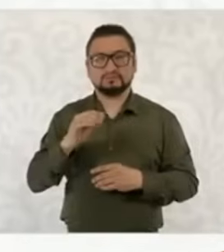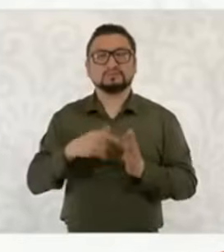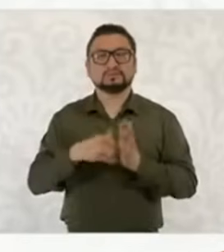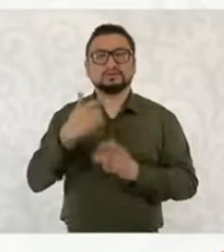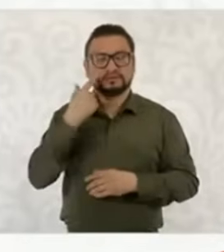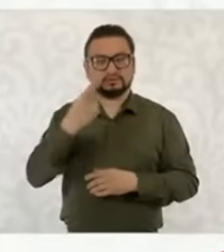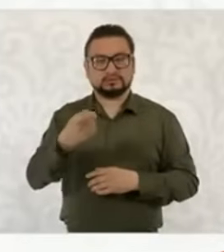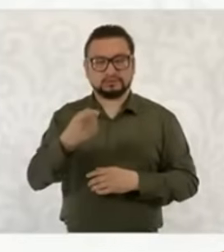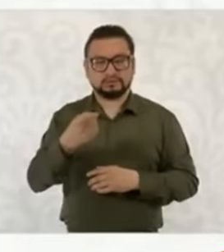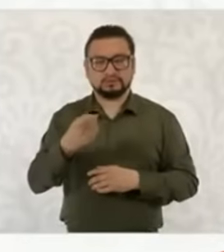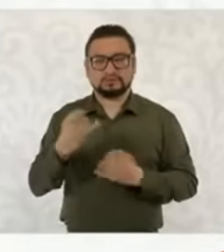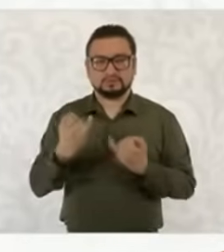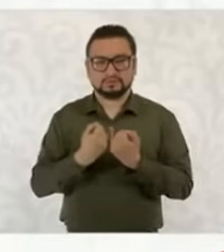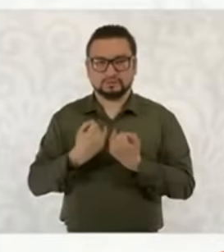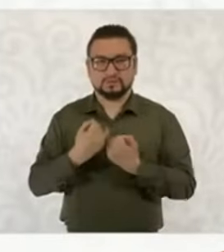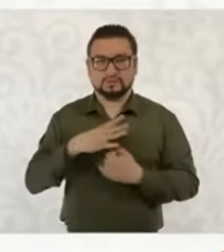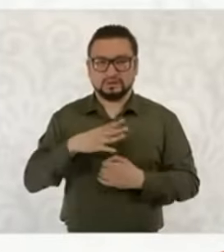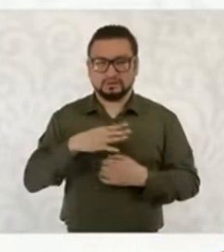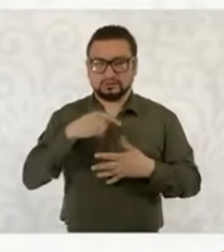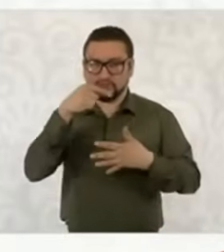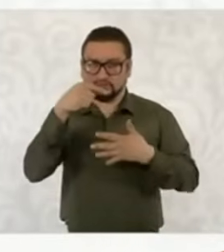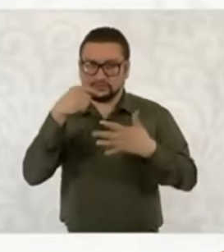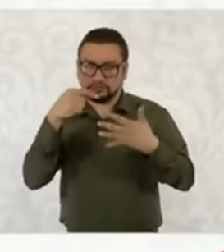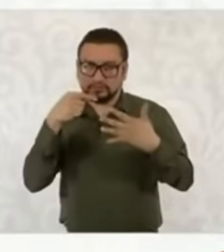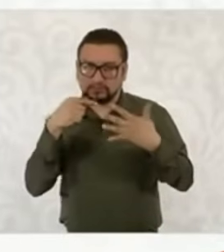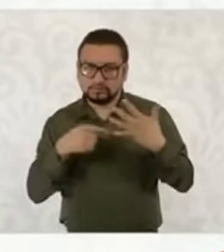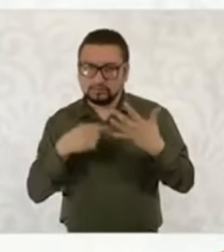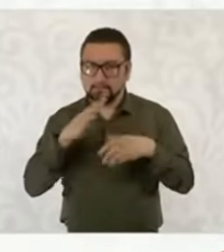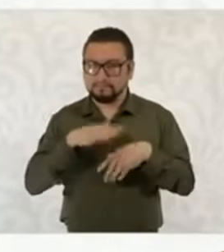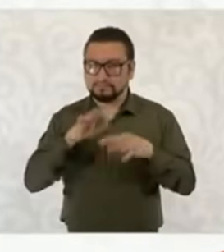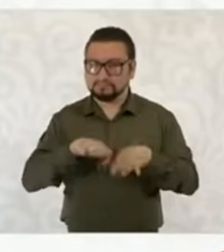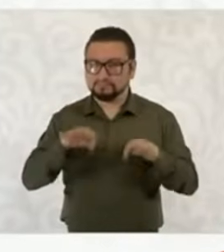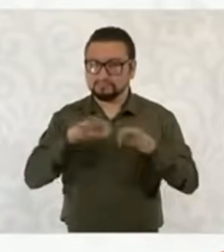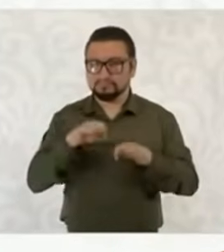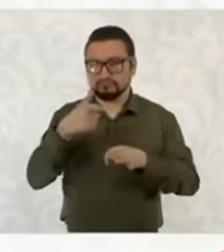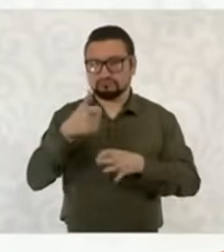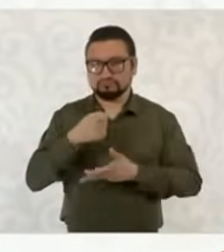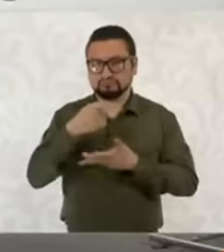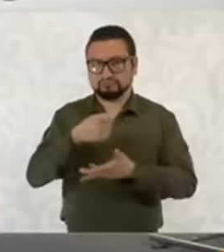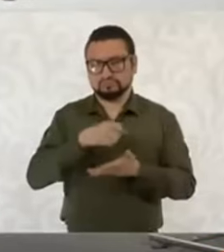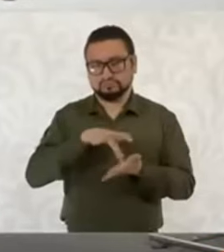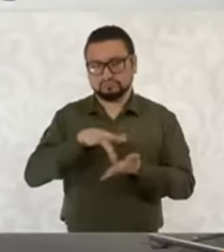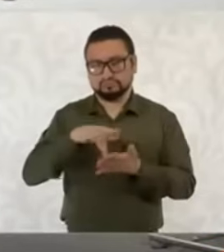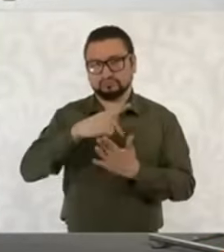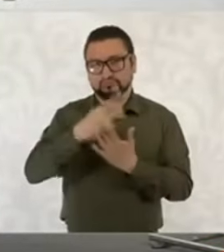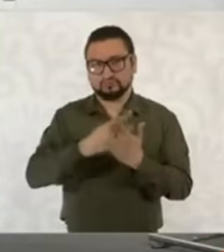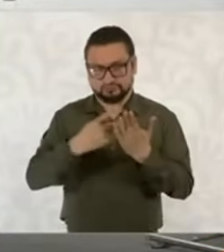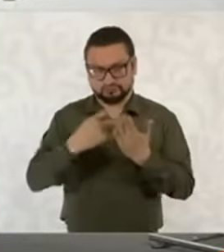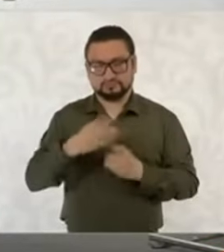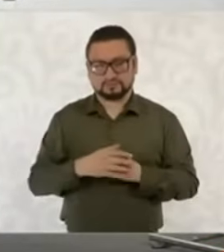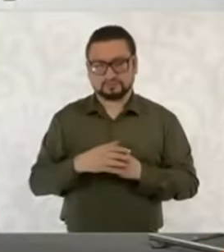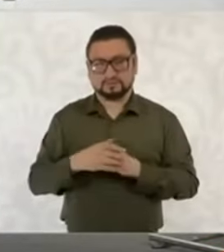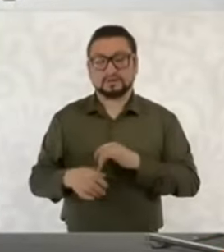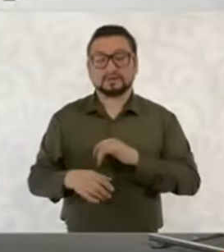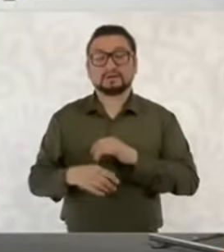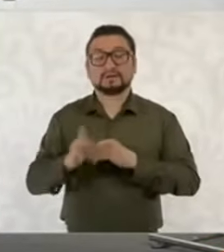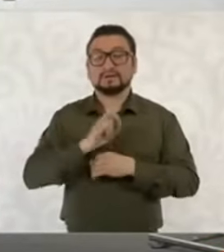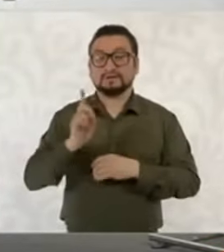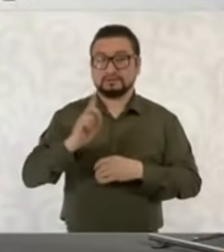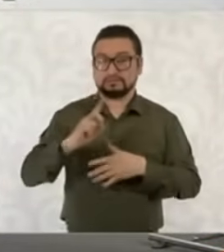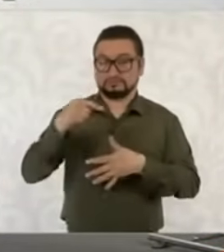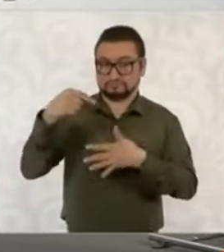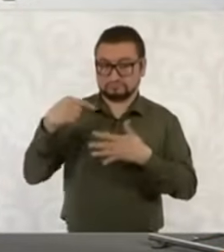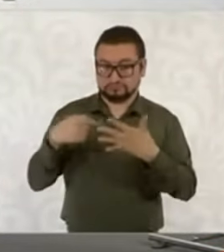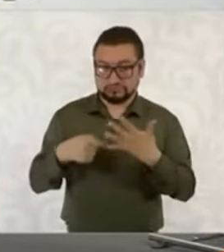ahí listados los rubros más importantes de la inversión social de este gobierno. Del lado derecho tenemos con más